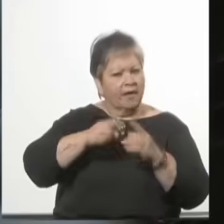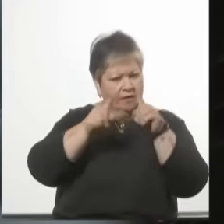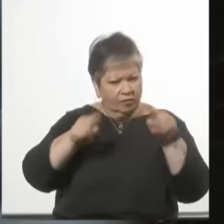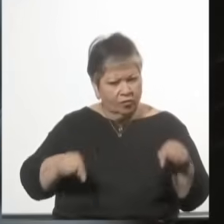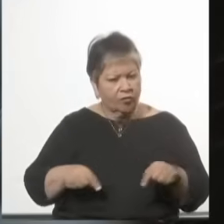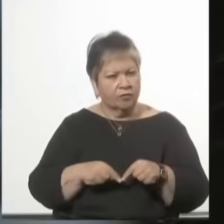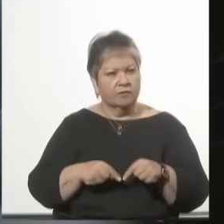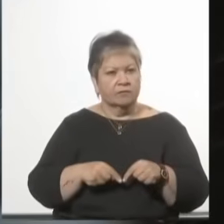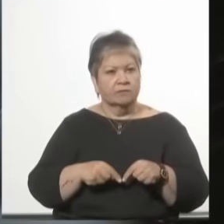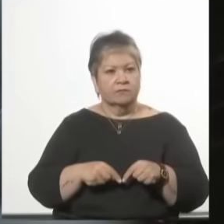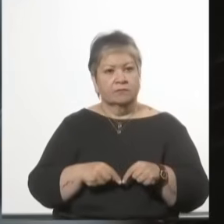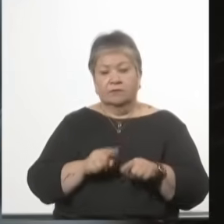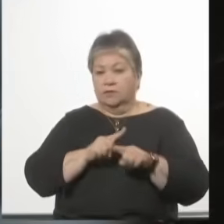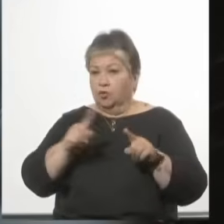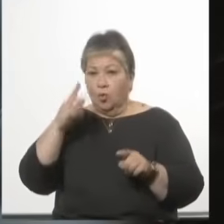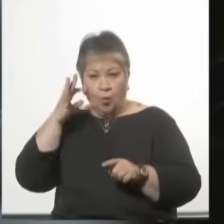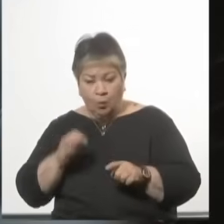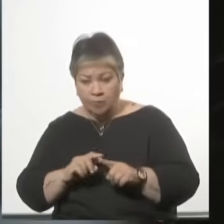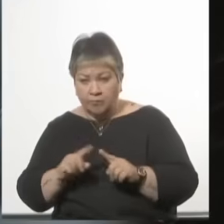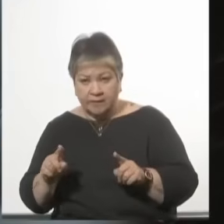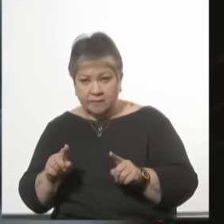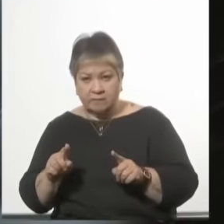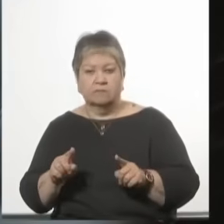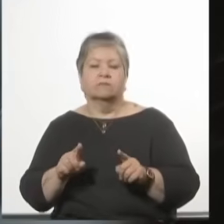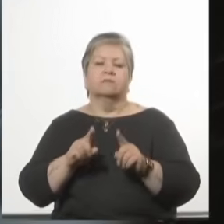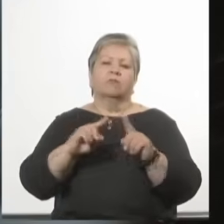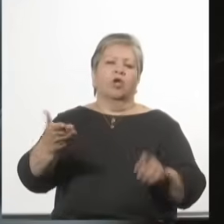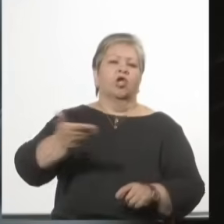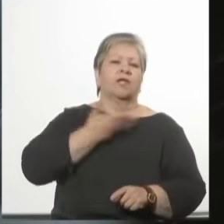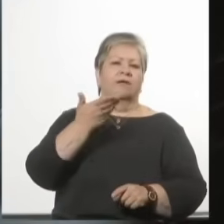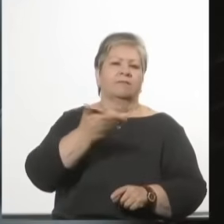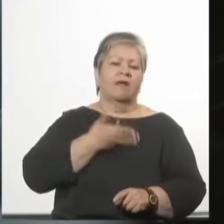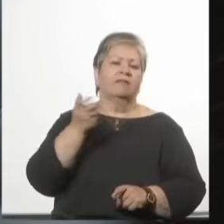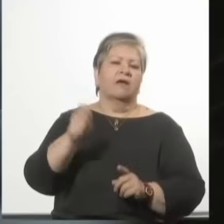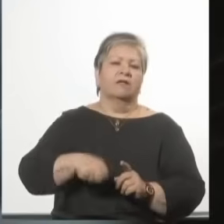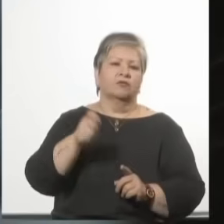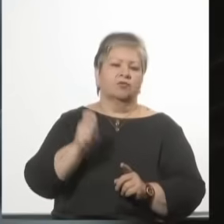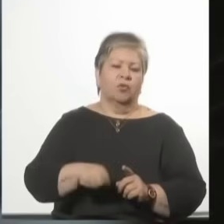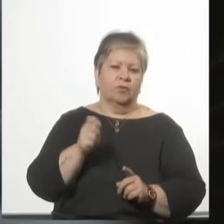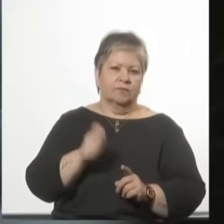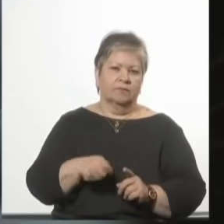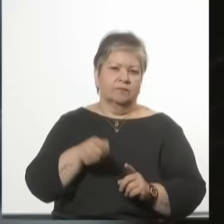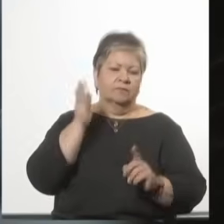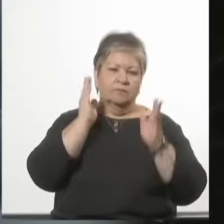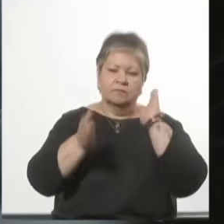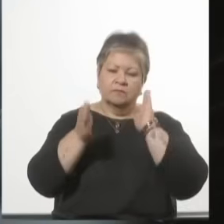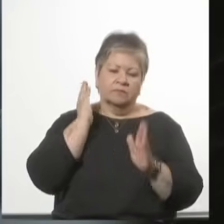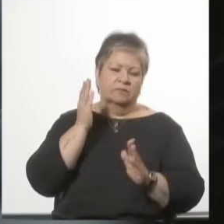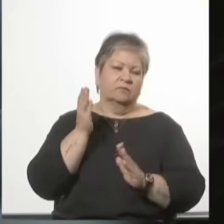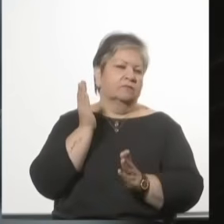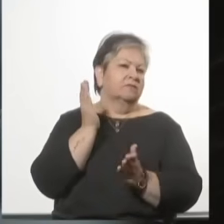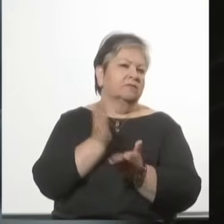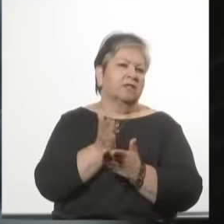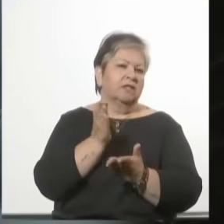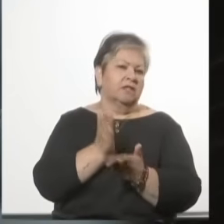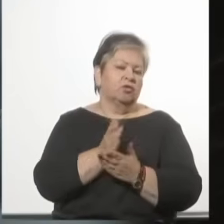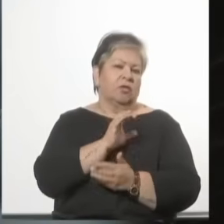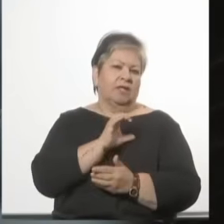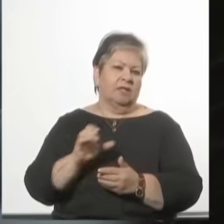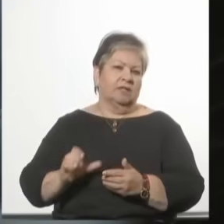que, en caso que así no suceda, iniciar todas las acciones que por derecho corresponda.